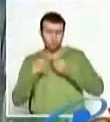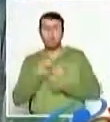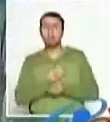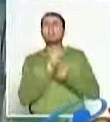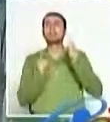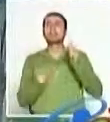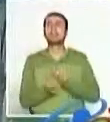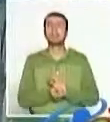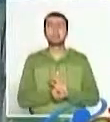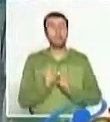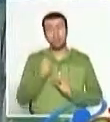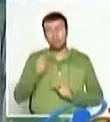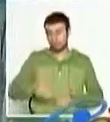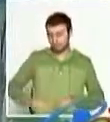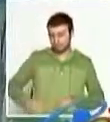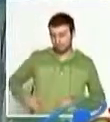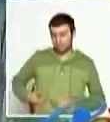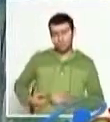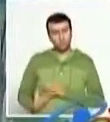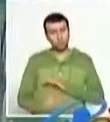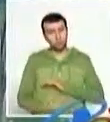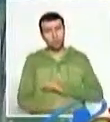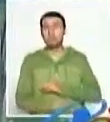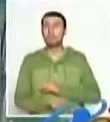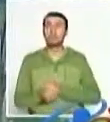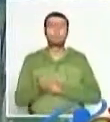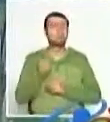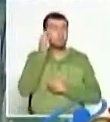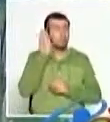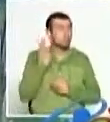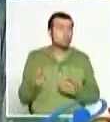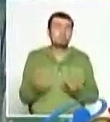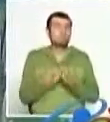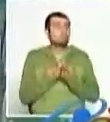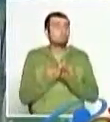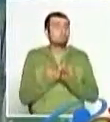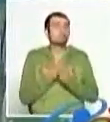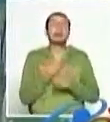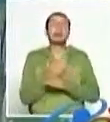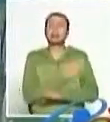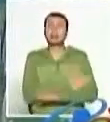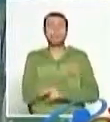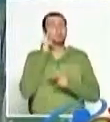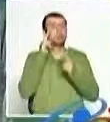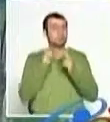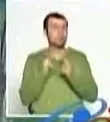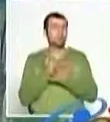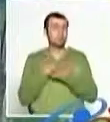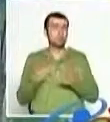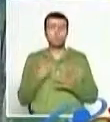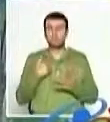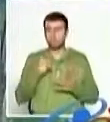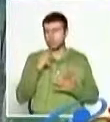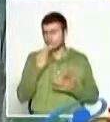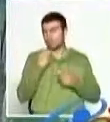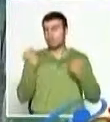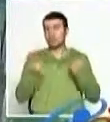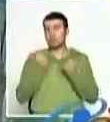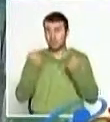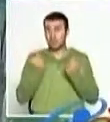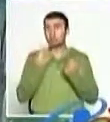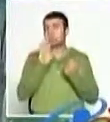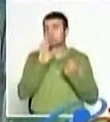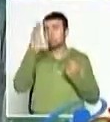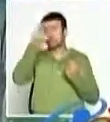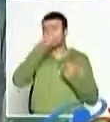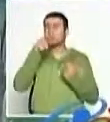unas irrigaciones de colon, unos procesos de desintoxicación. Quiero que estén muy atentos después de este corte comerciales para que